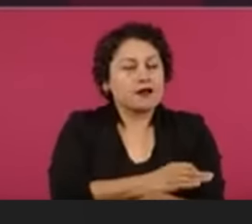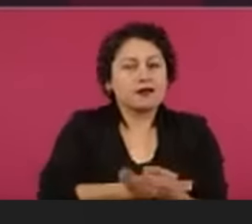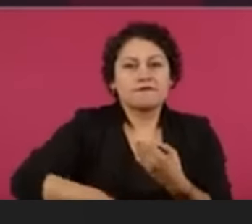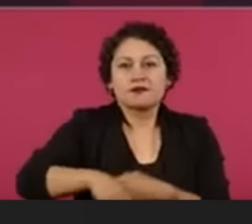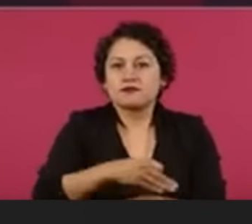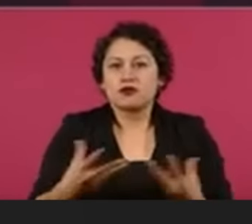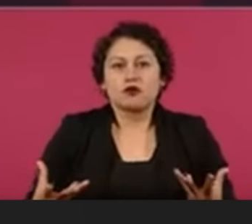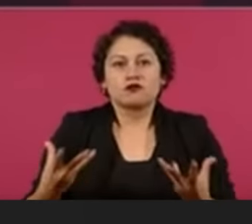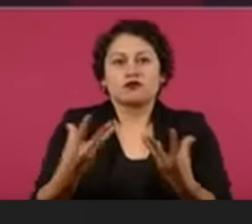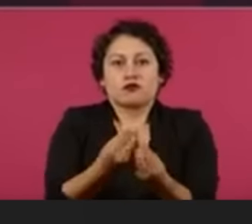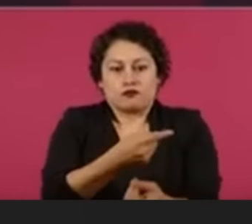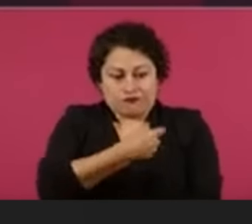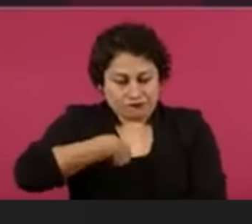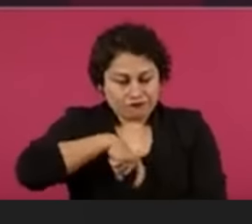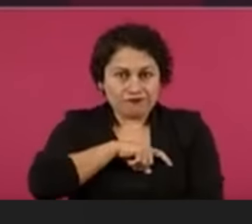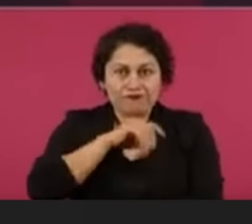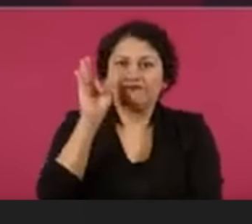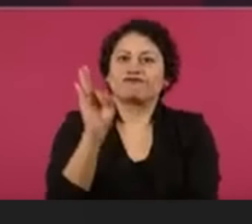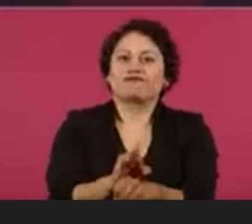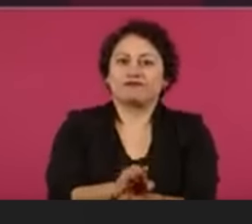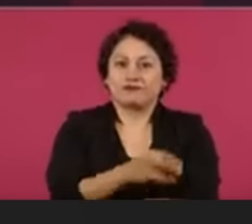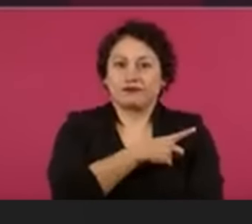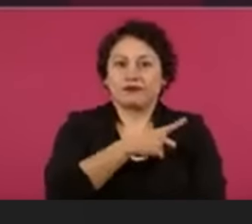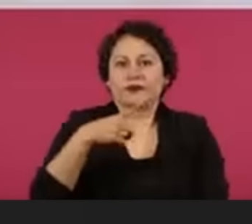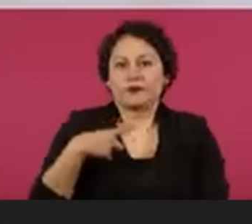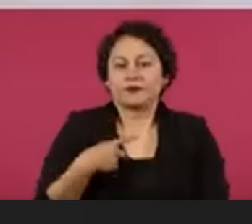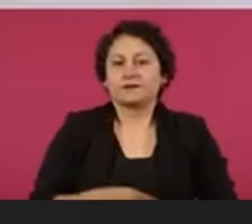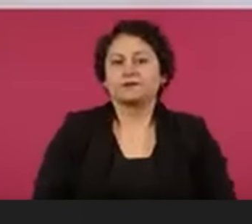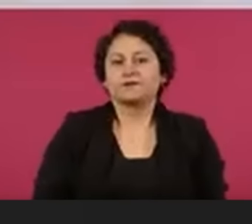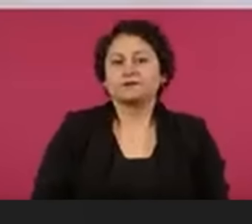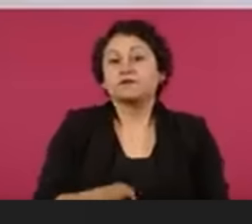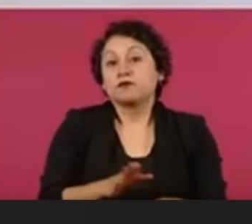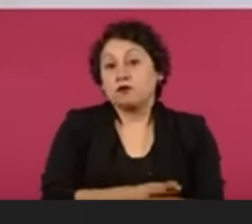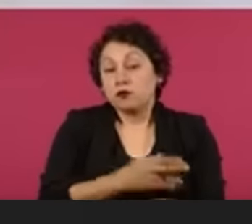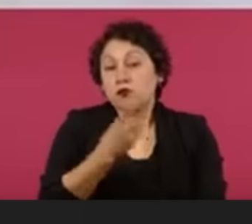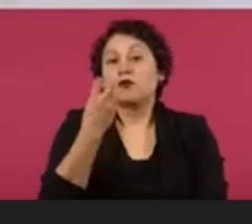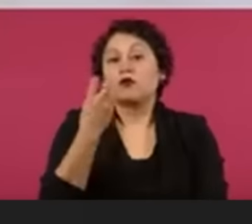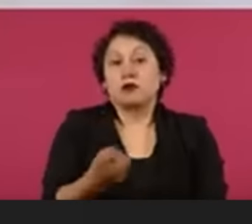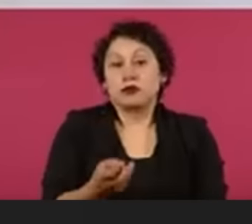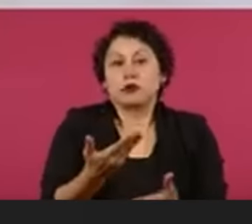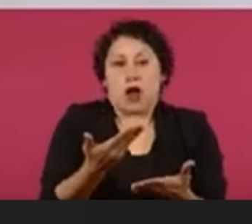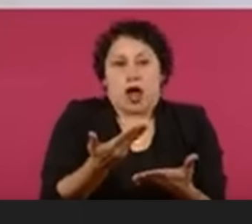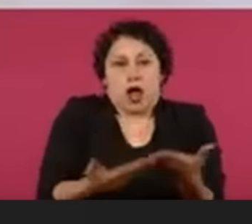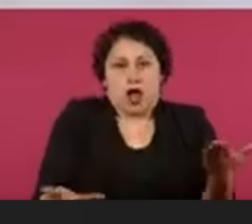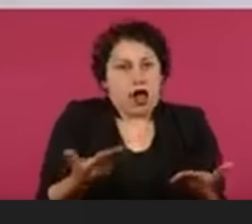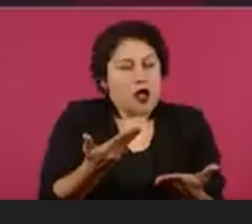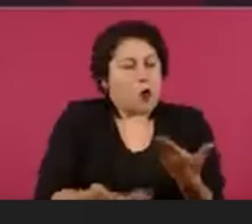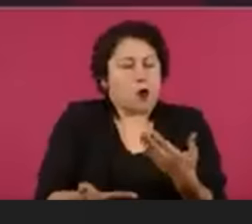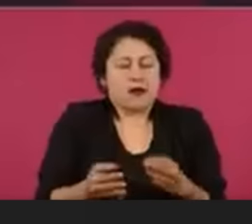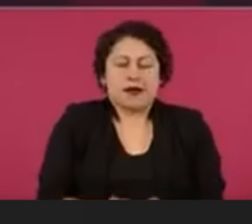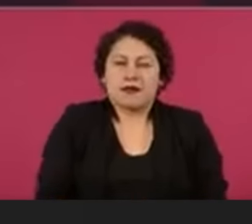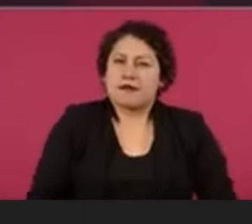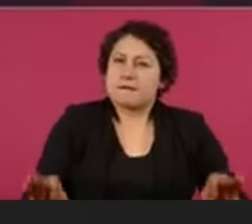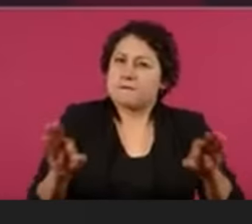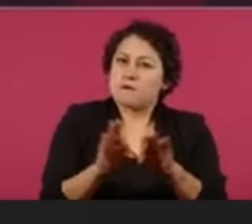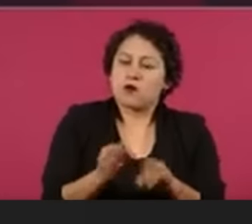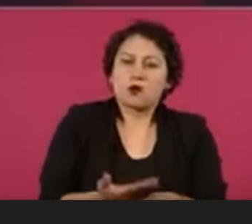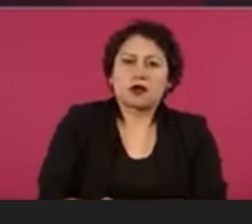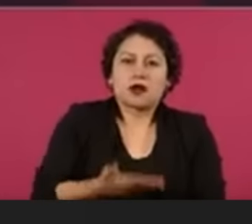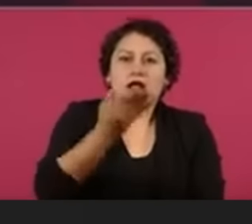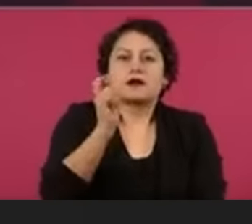colectivo. Por ello, como nunca antes, es imperativo impulsar un periodismo independiente